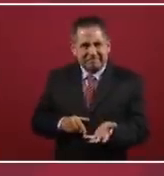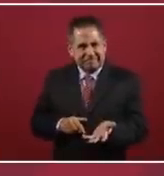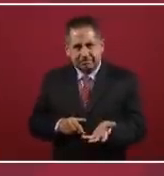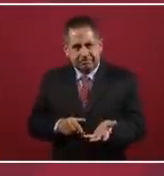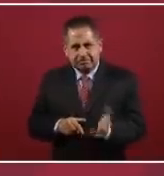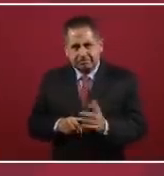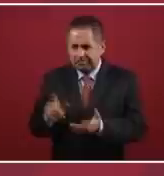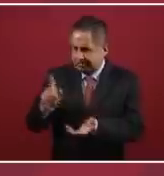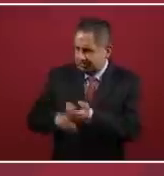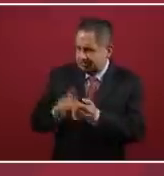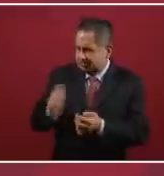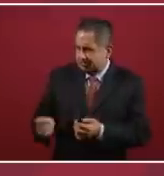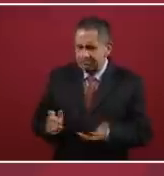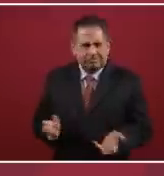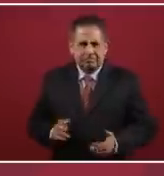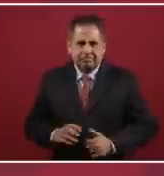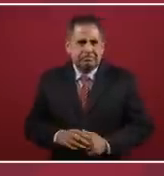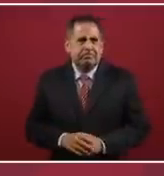qué tiene?